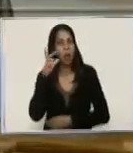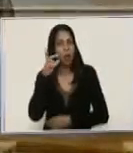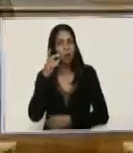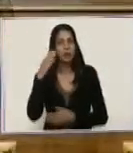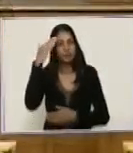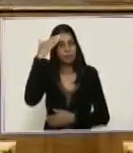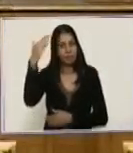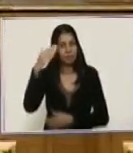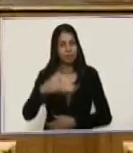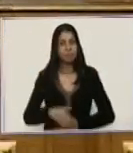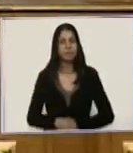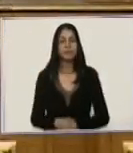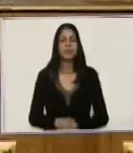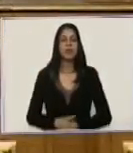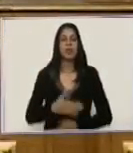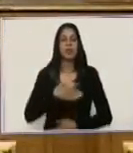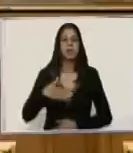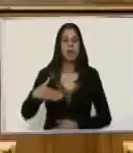Quisiera